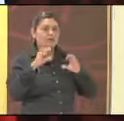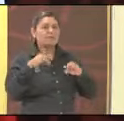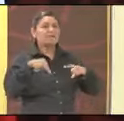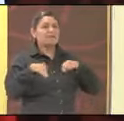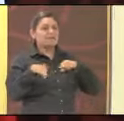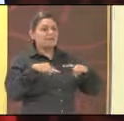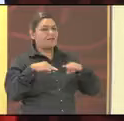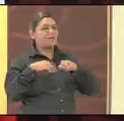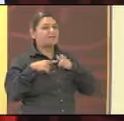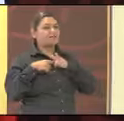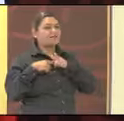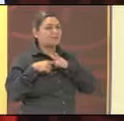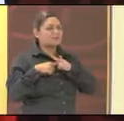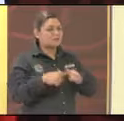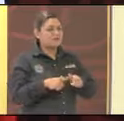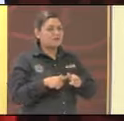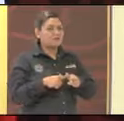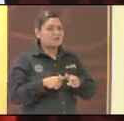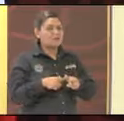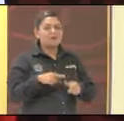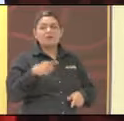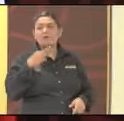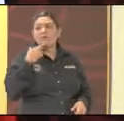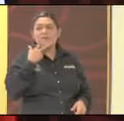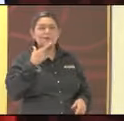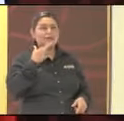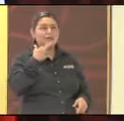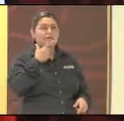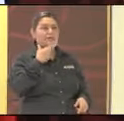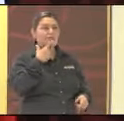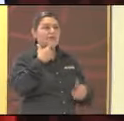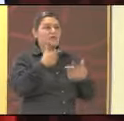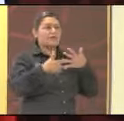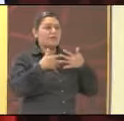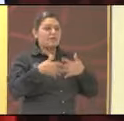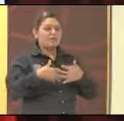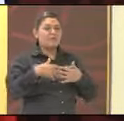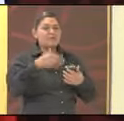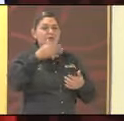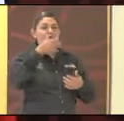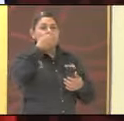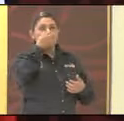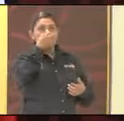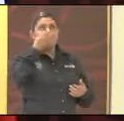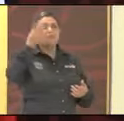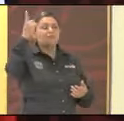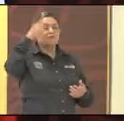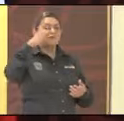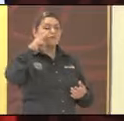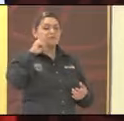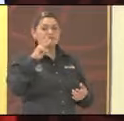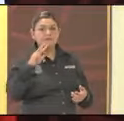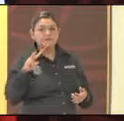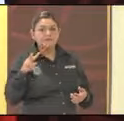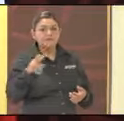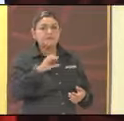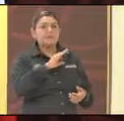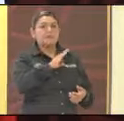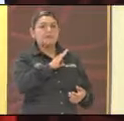trabajando constantemente con las mejores empresas de buzos que están tratando de